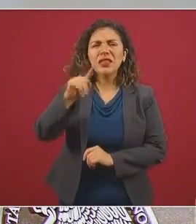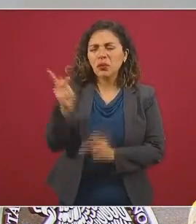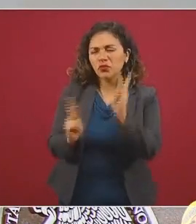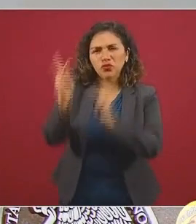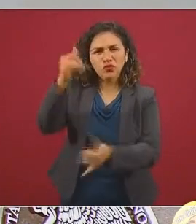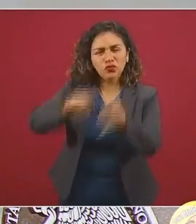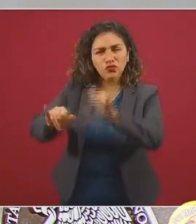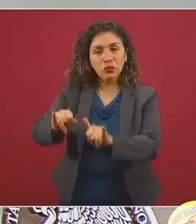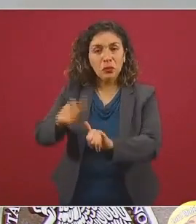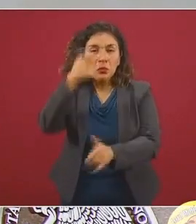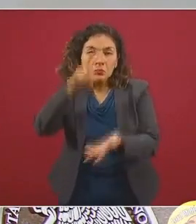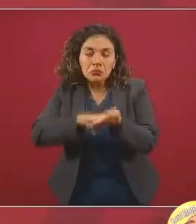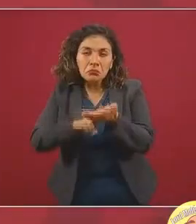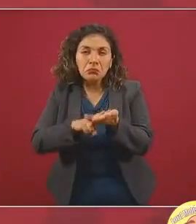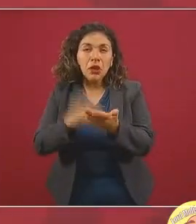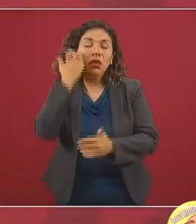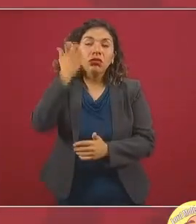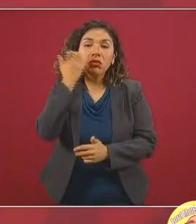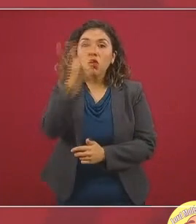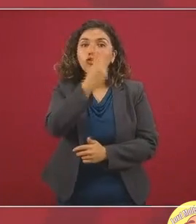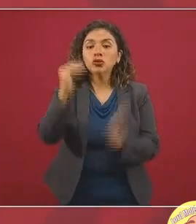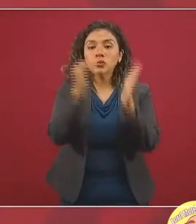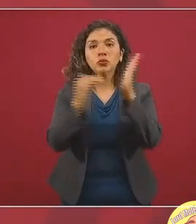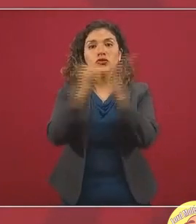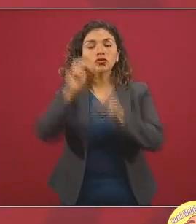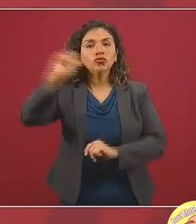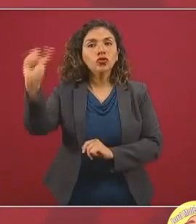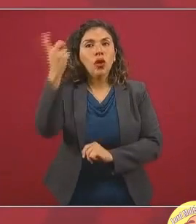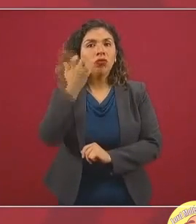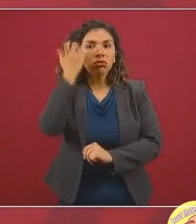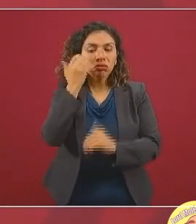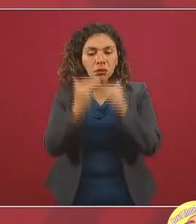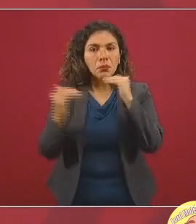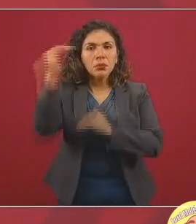se calcula que fue un sobreprecio de $200 millones.